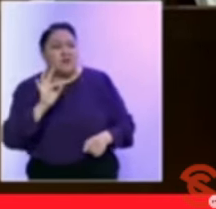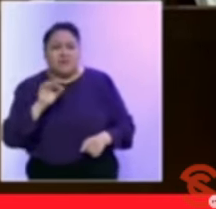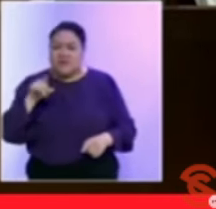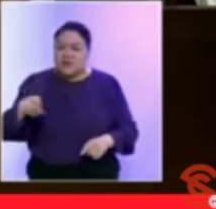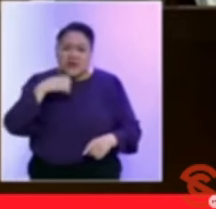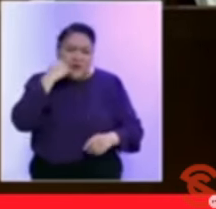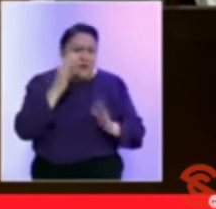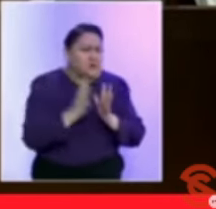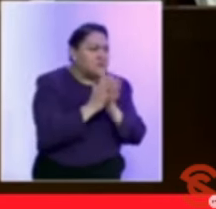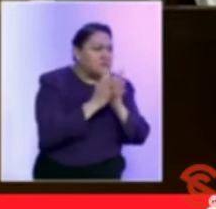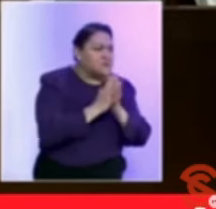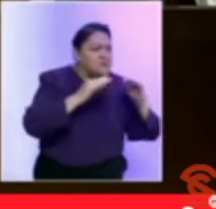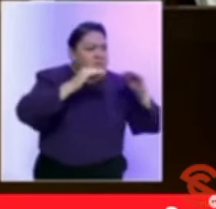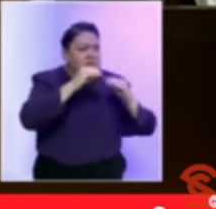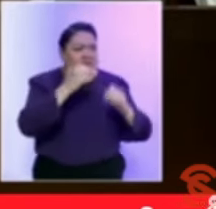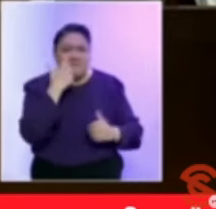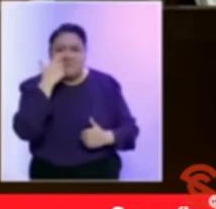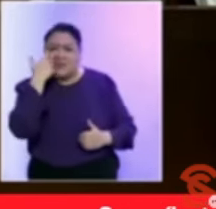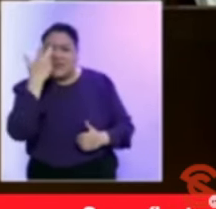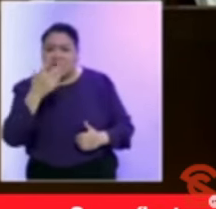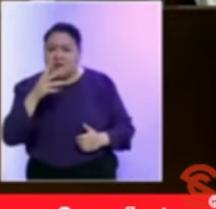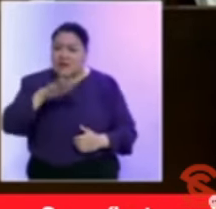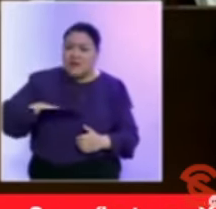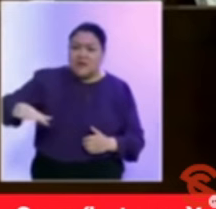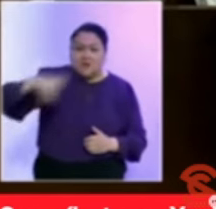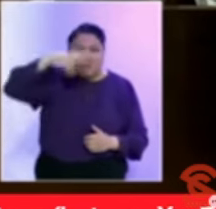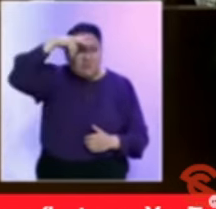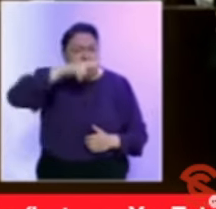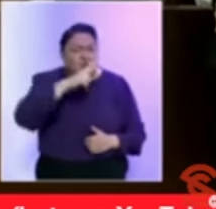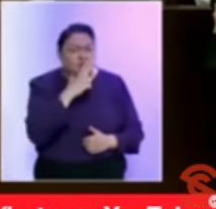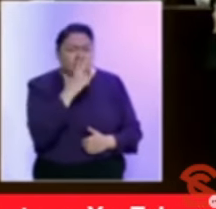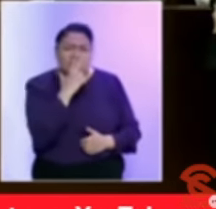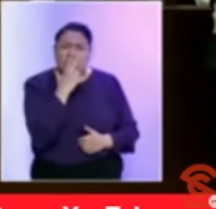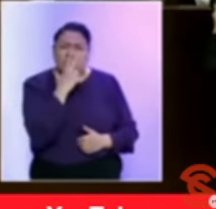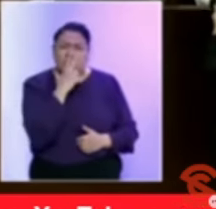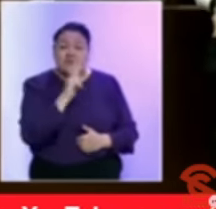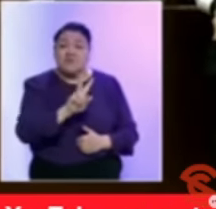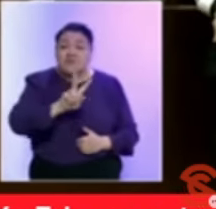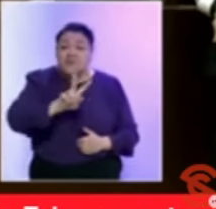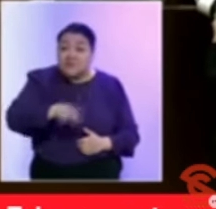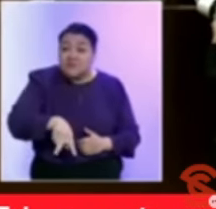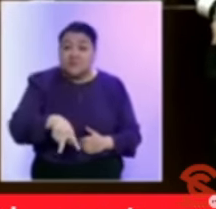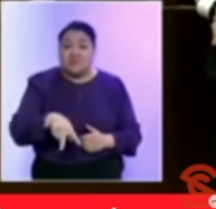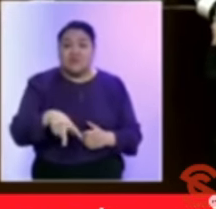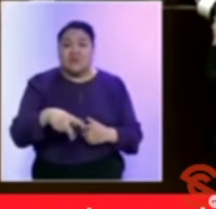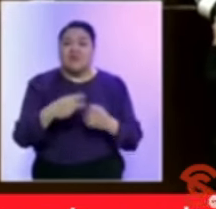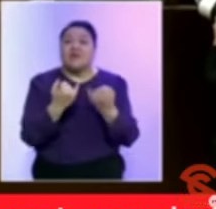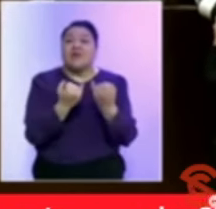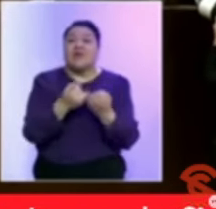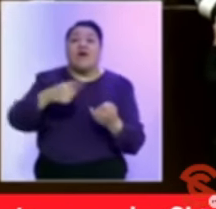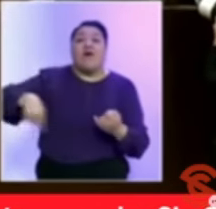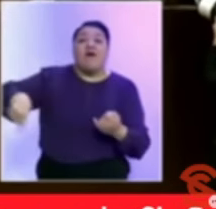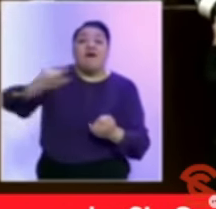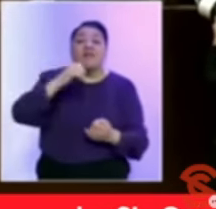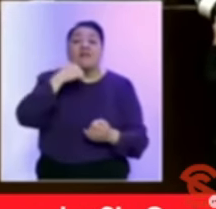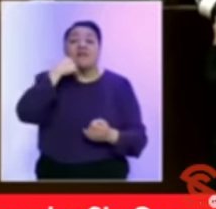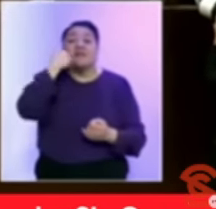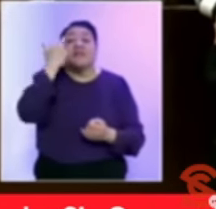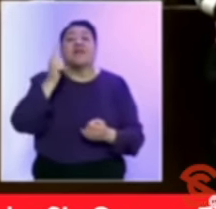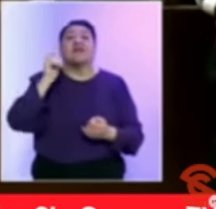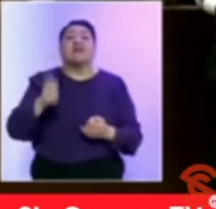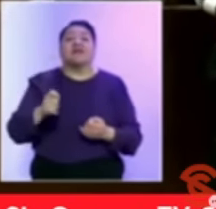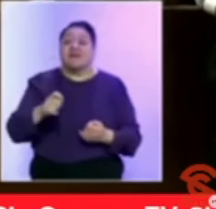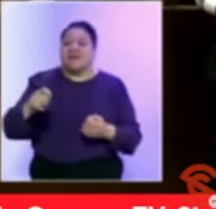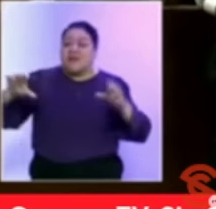democrática su sentido republicano pero también el reconocimiento colectivo de su